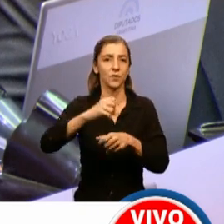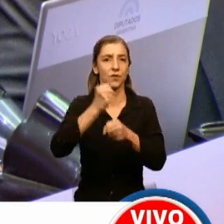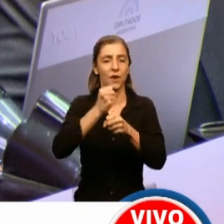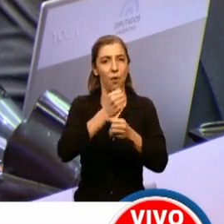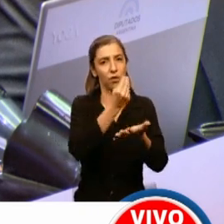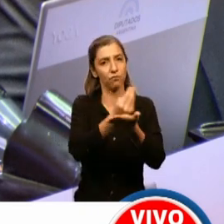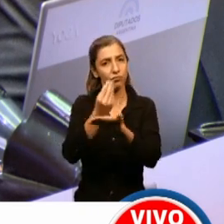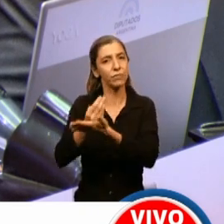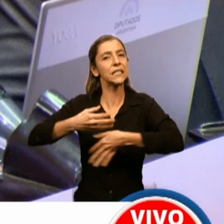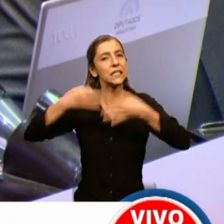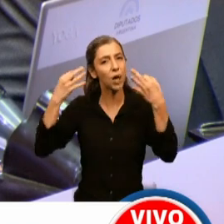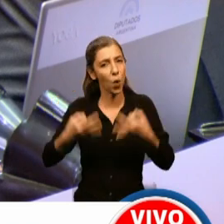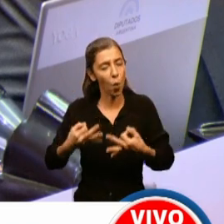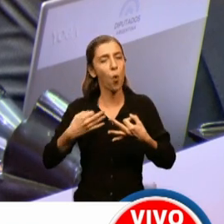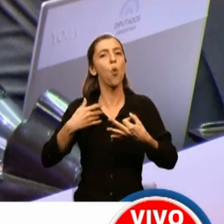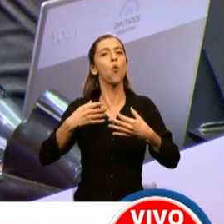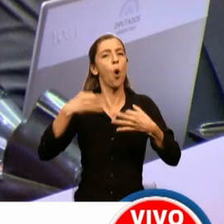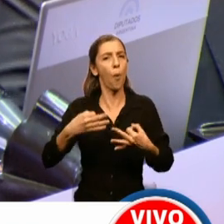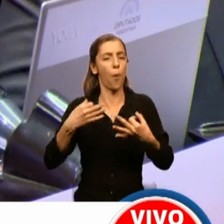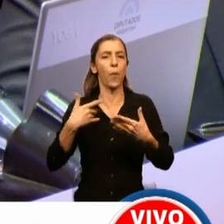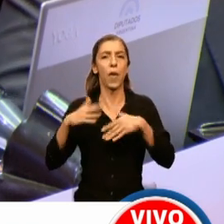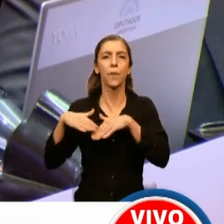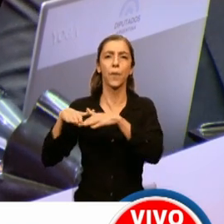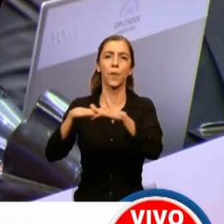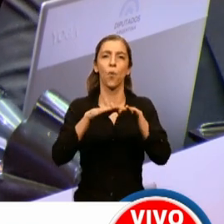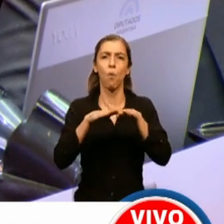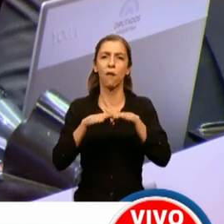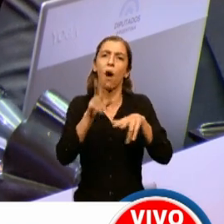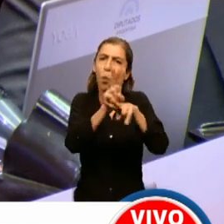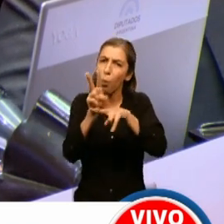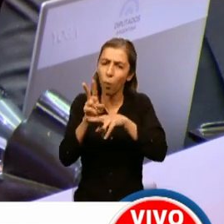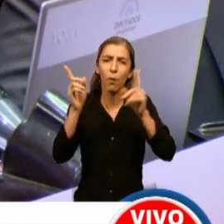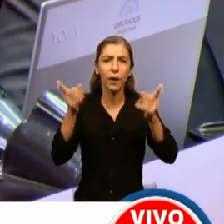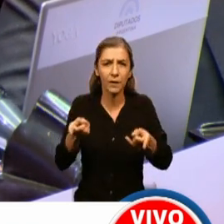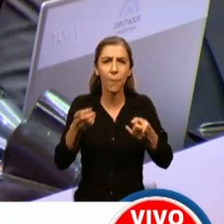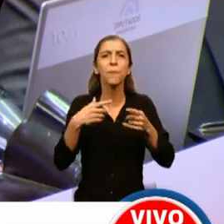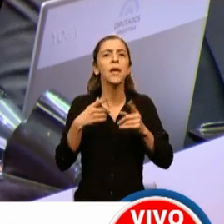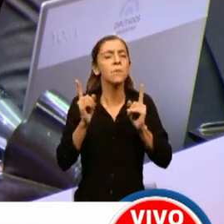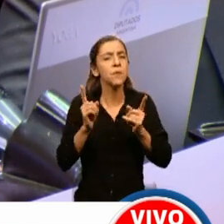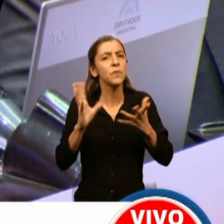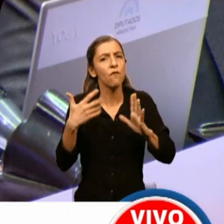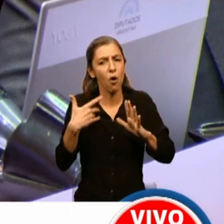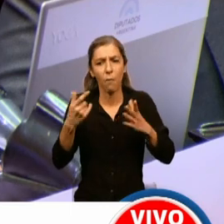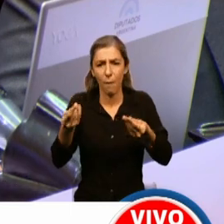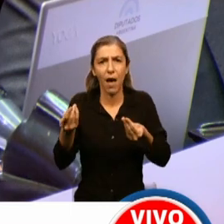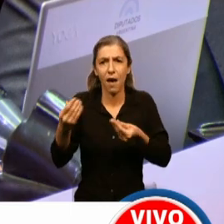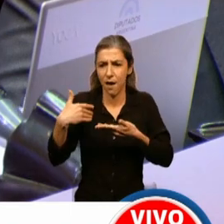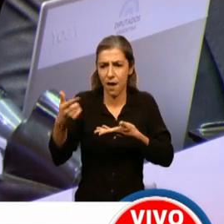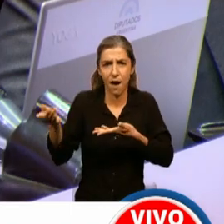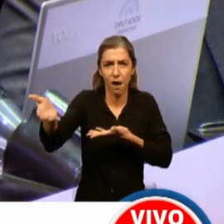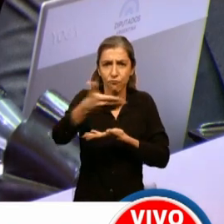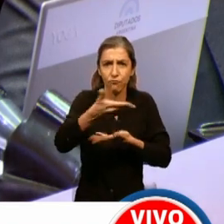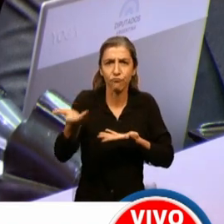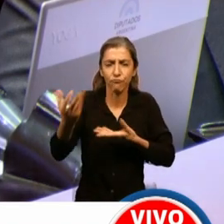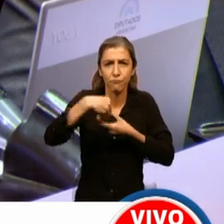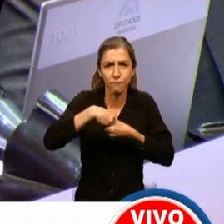productivo en condiciones equitativas a la protección también con incentivos para que se efectiva esa integración